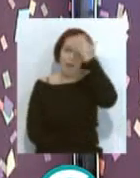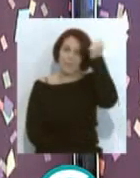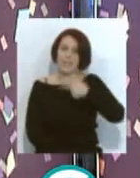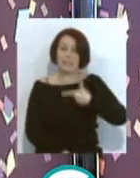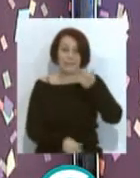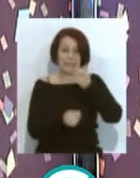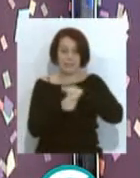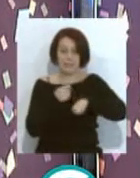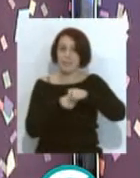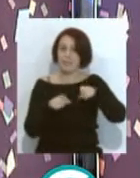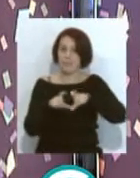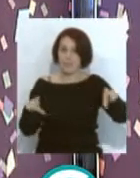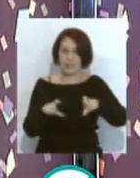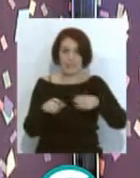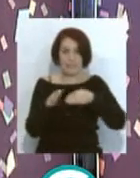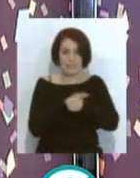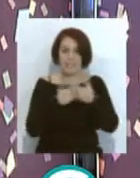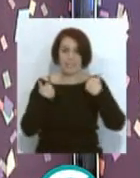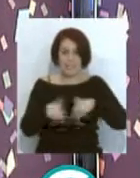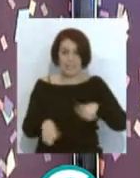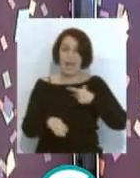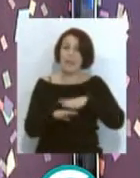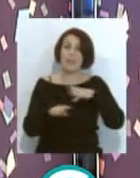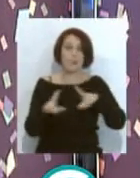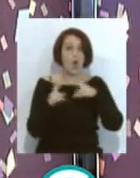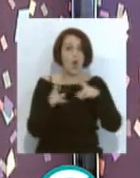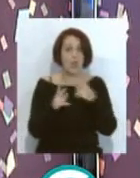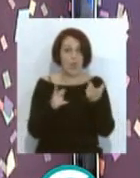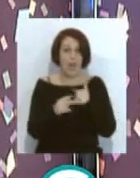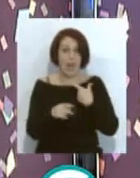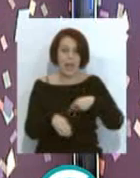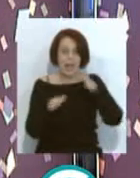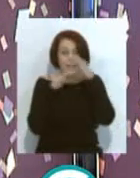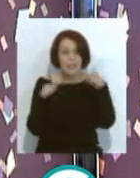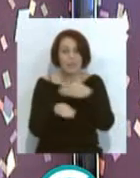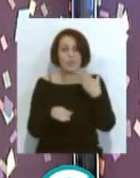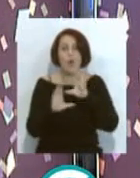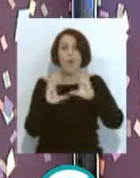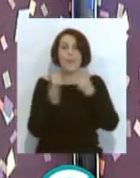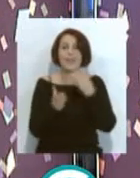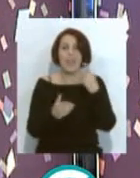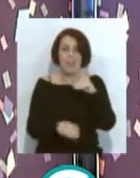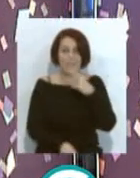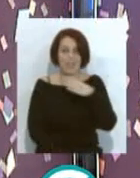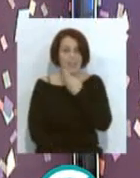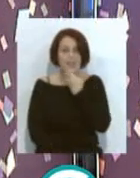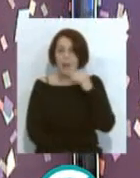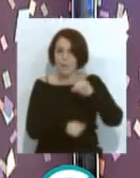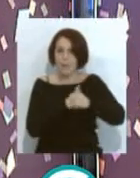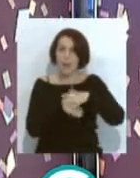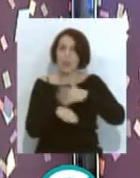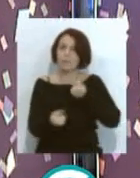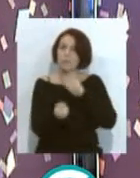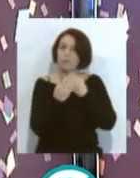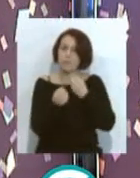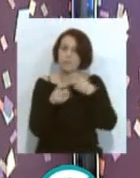ya a la venta. Muy pendientes a las redes sociales de la comparsa de David Carapapa para tener, bueno, pues esa información